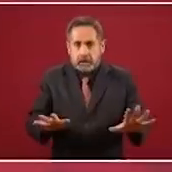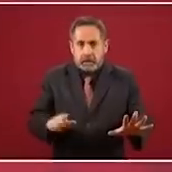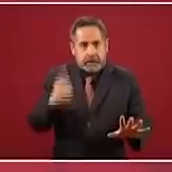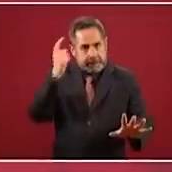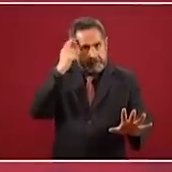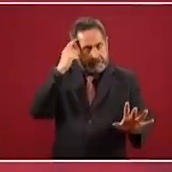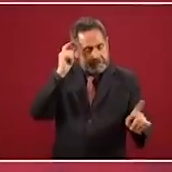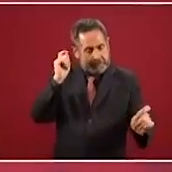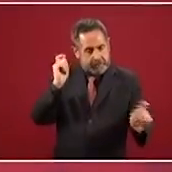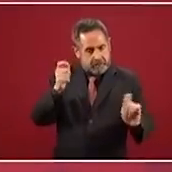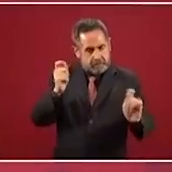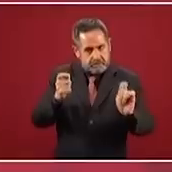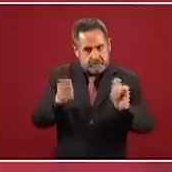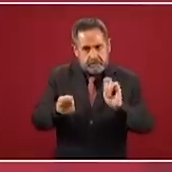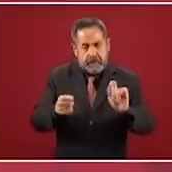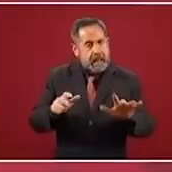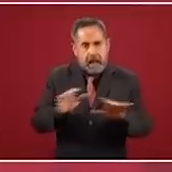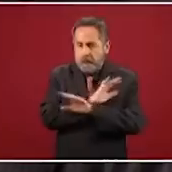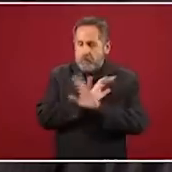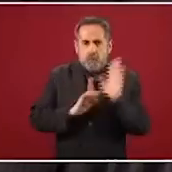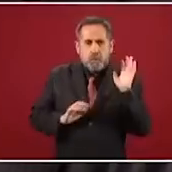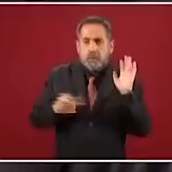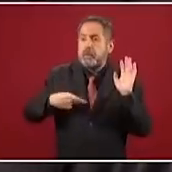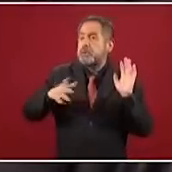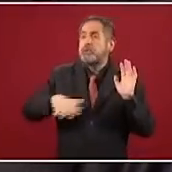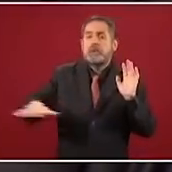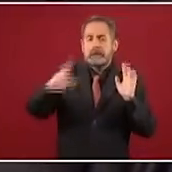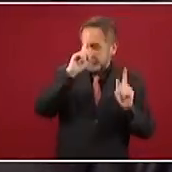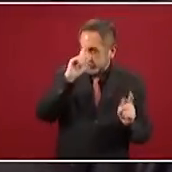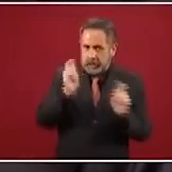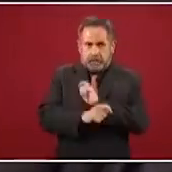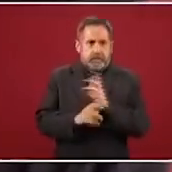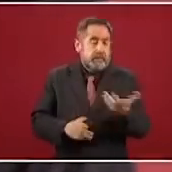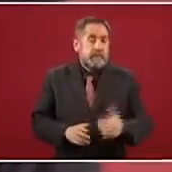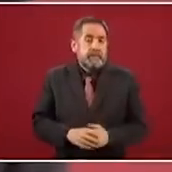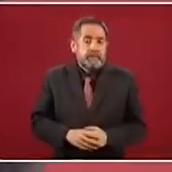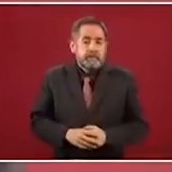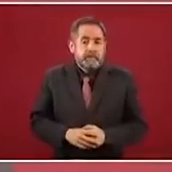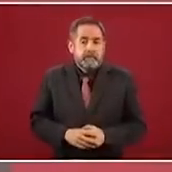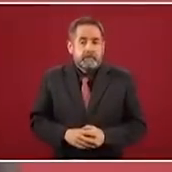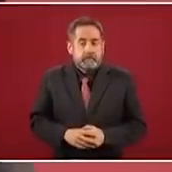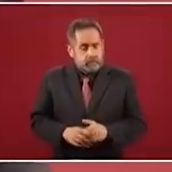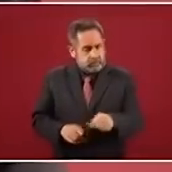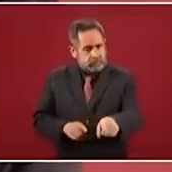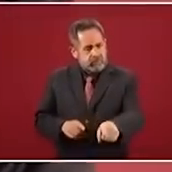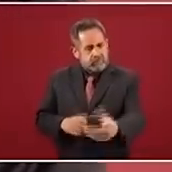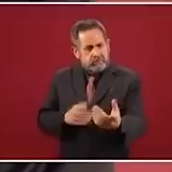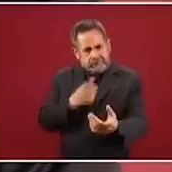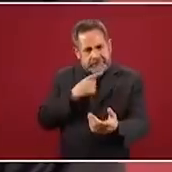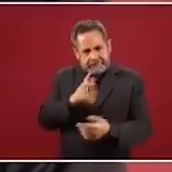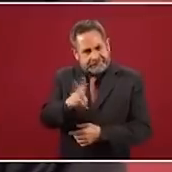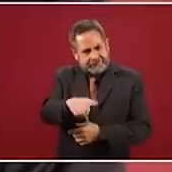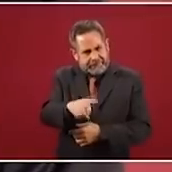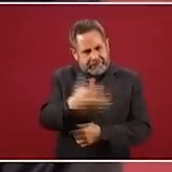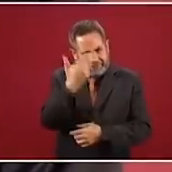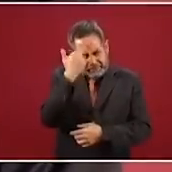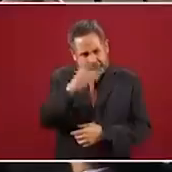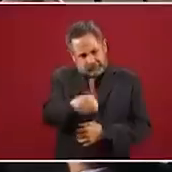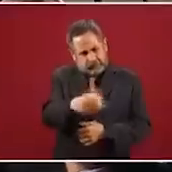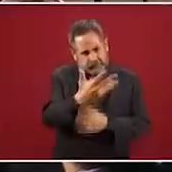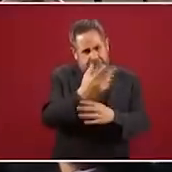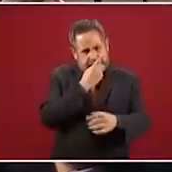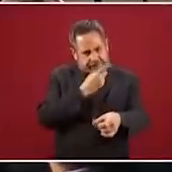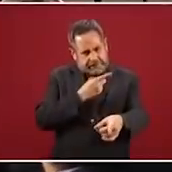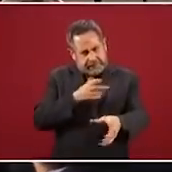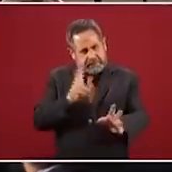de mentalidad en nuestro pueblo. Y es cierto lo que tú planteas, ¿sí?,